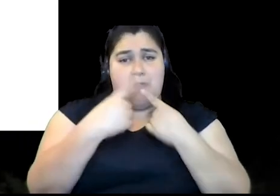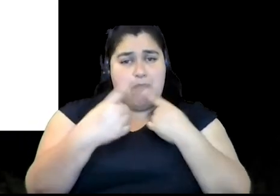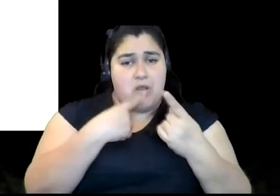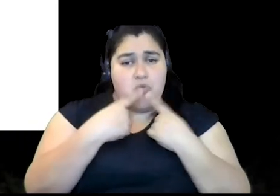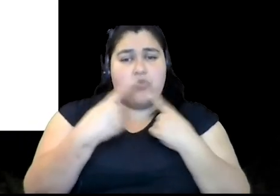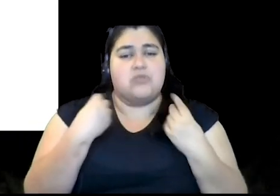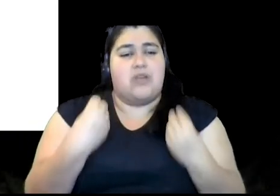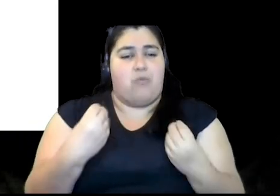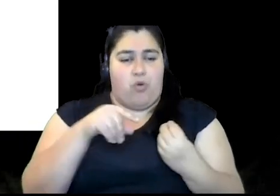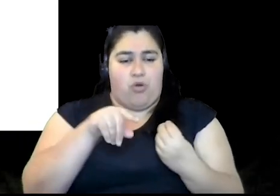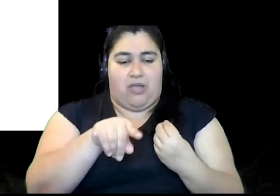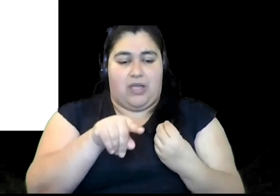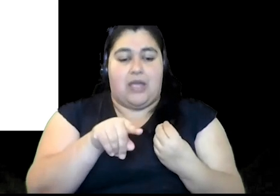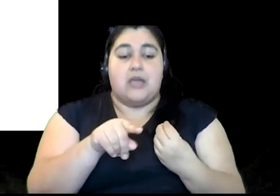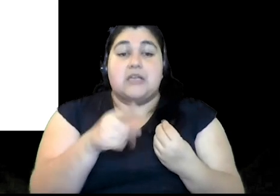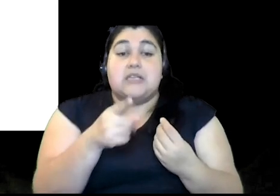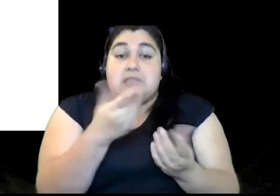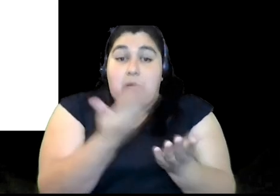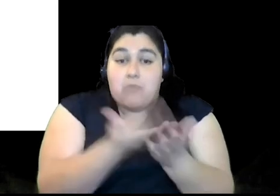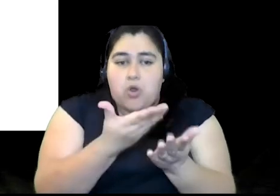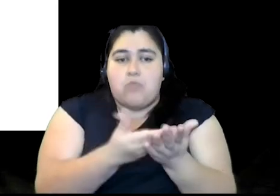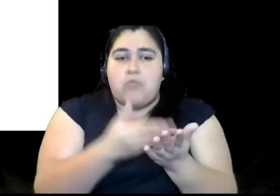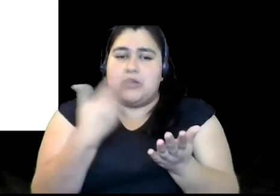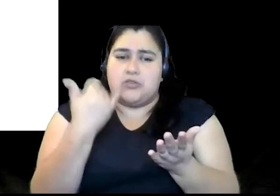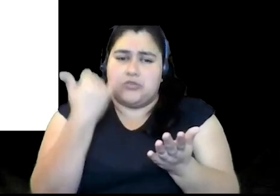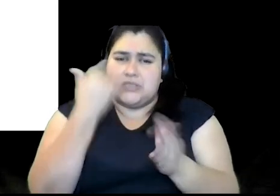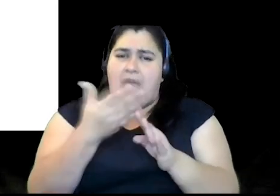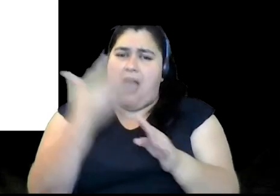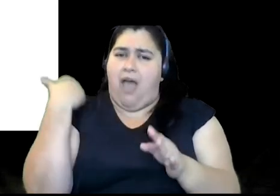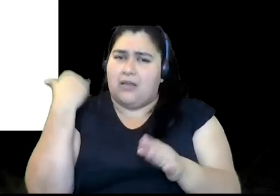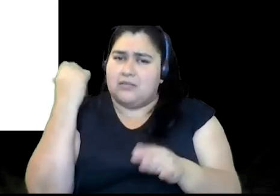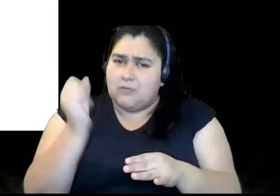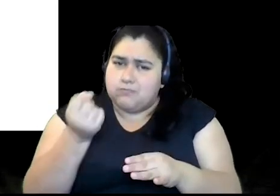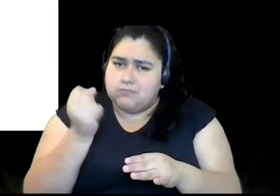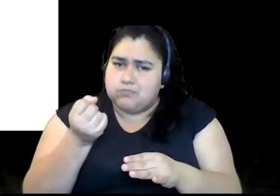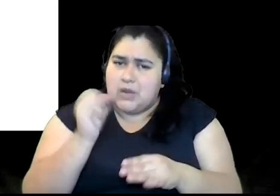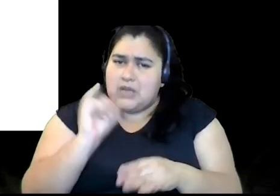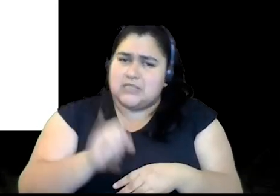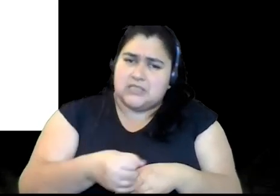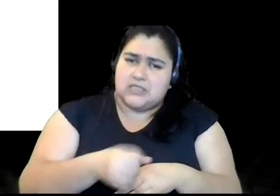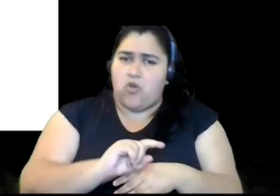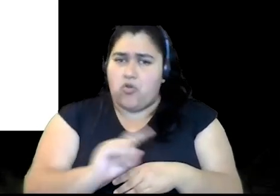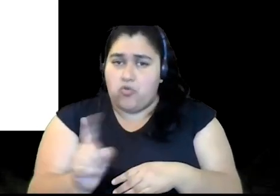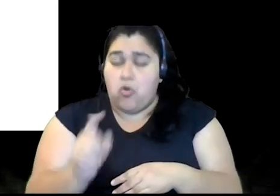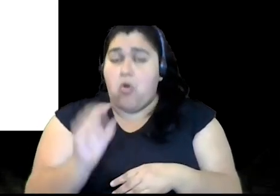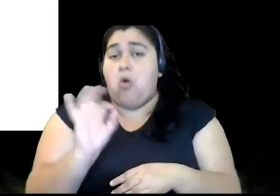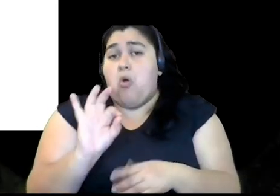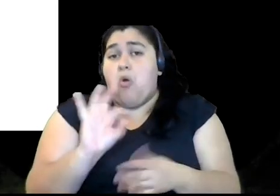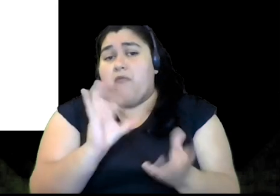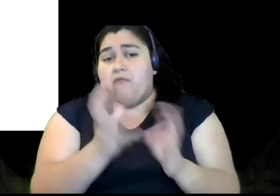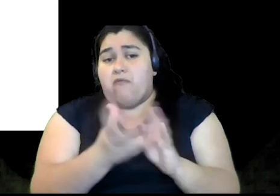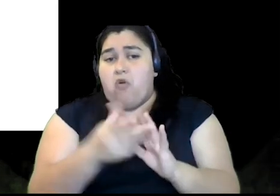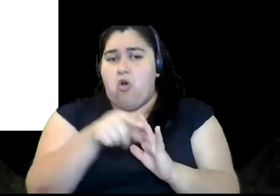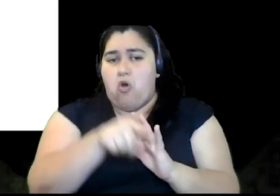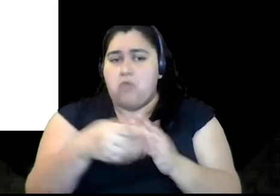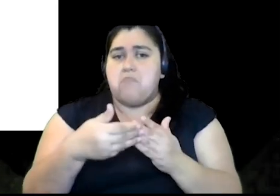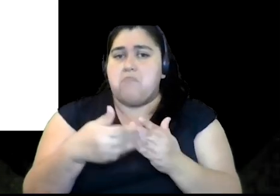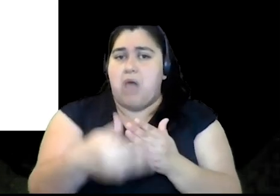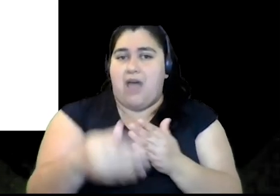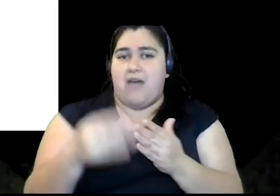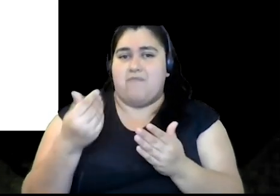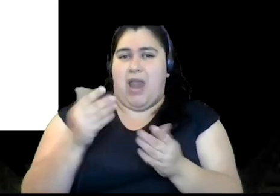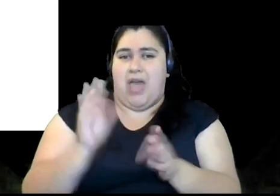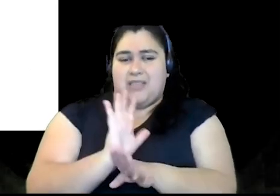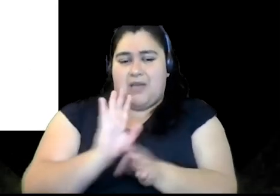si esta opción ya era aplicable, si esto implicaba que podía hacerse en forma